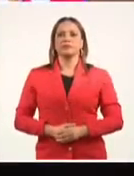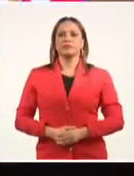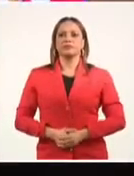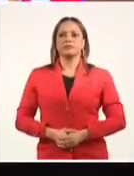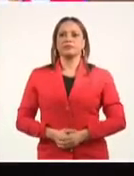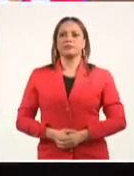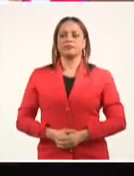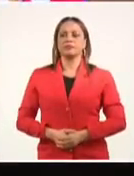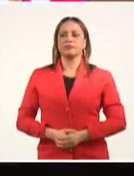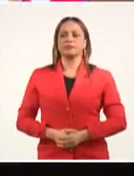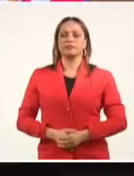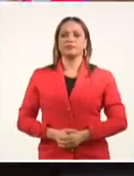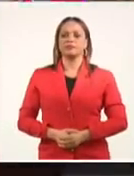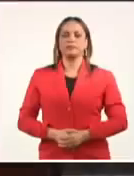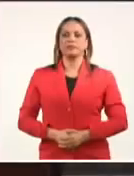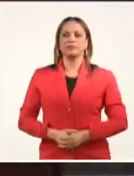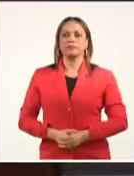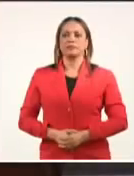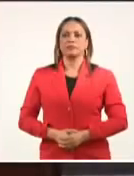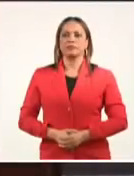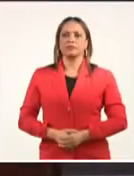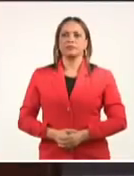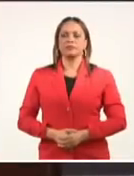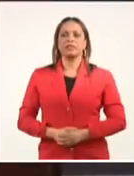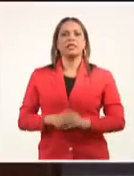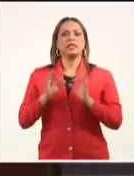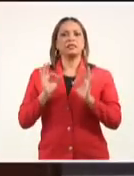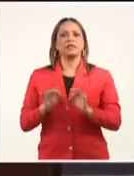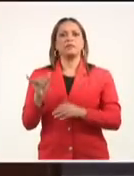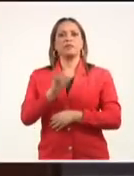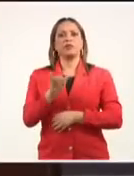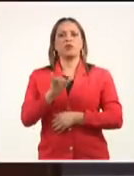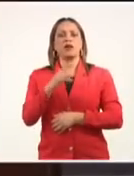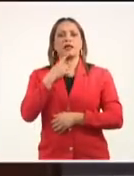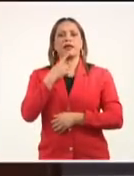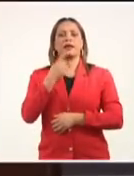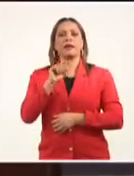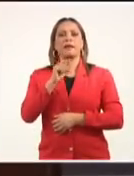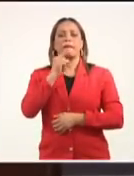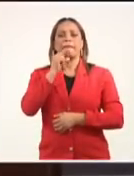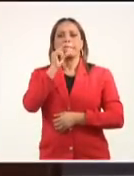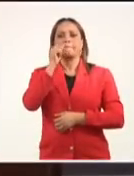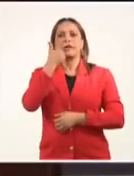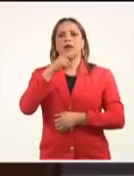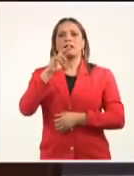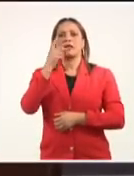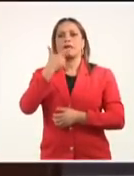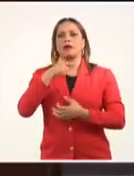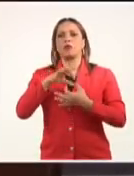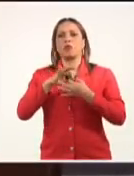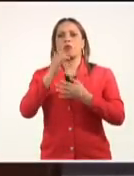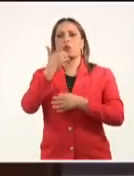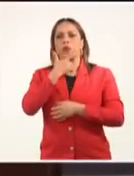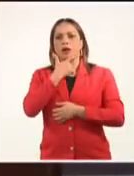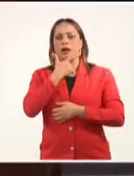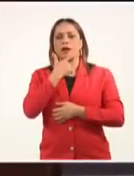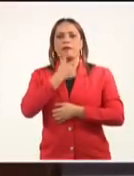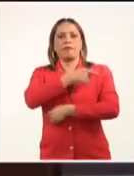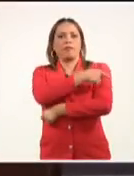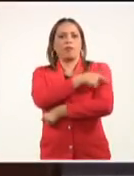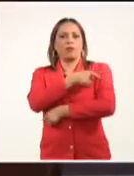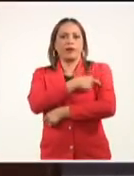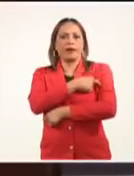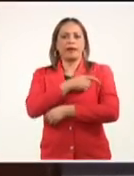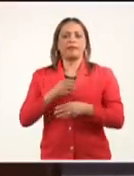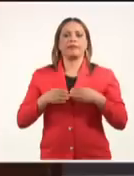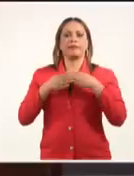Con la misma decisión de Baraguá, del Moncada, del Granma,